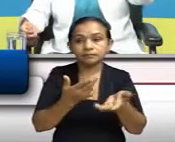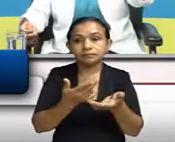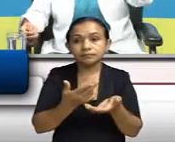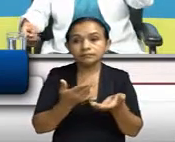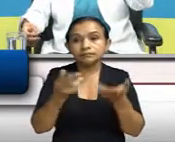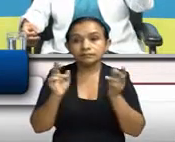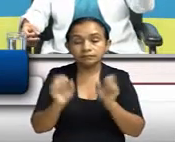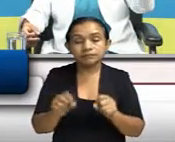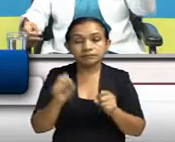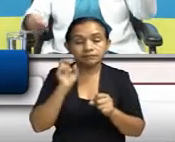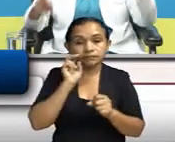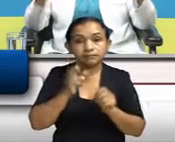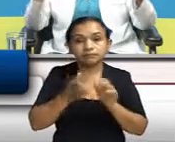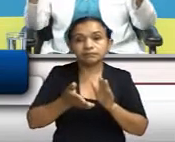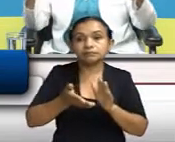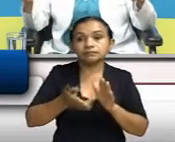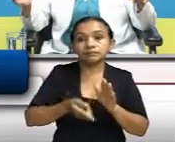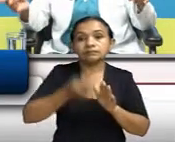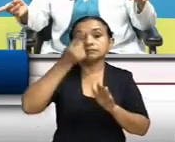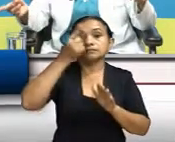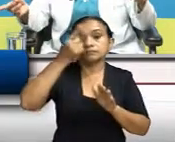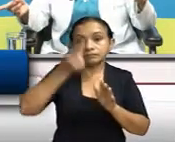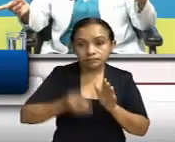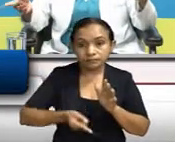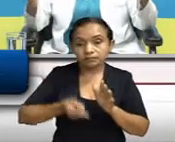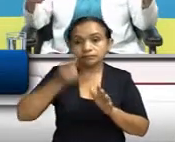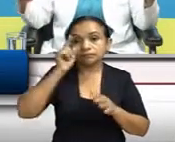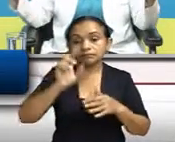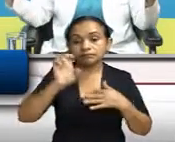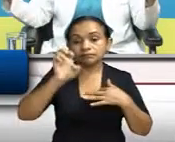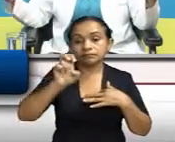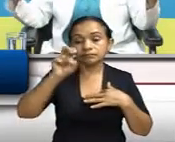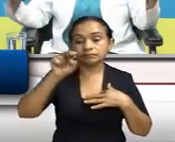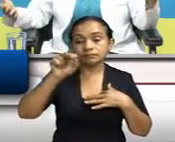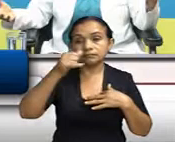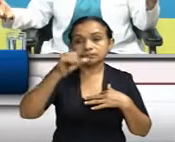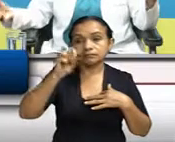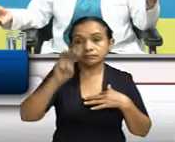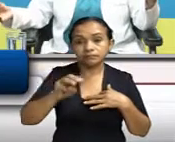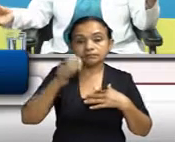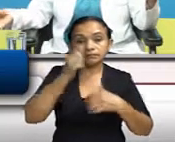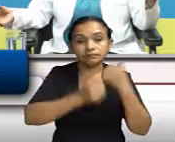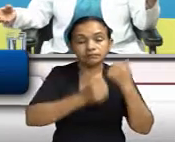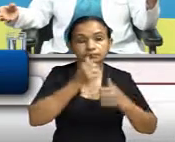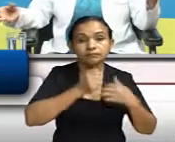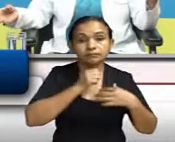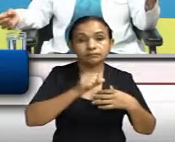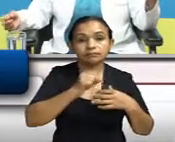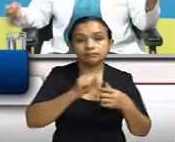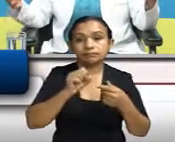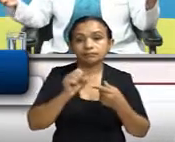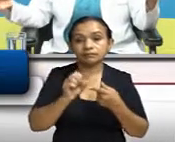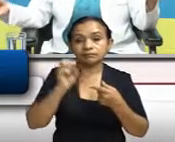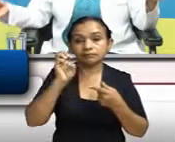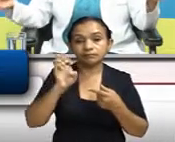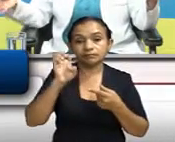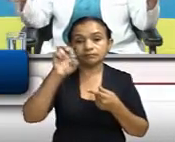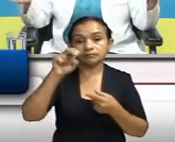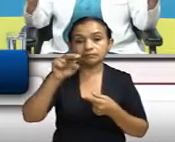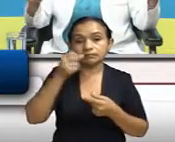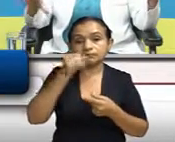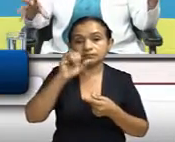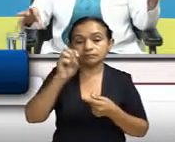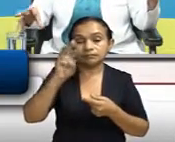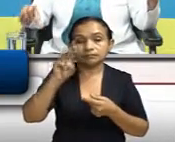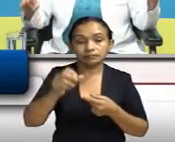si vemos esa elevación, hay que hacer enzimas cardíacas para descartar que no está sufriendo un infarto. Enzimas cardíacas. Enzimas cardíacas